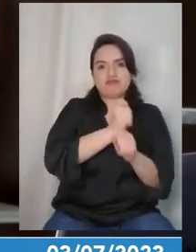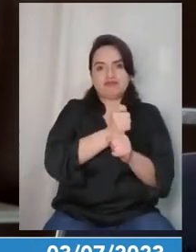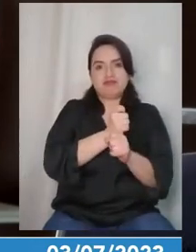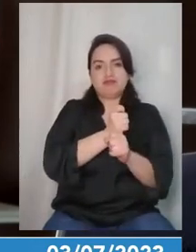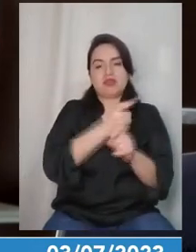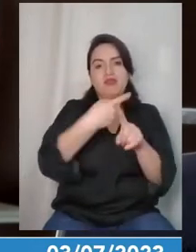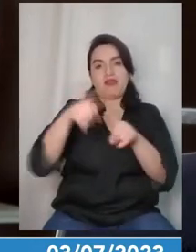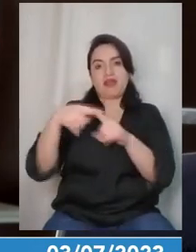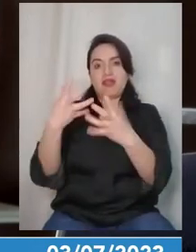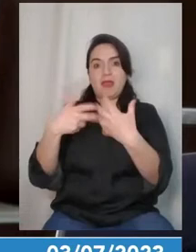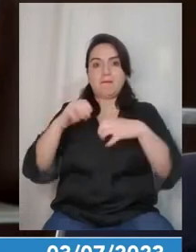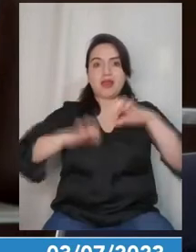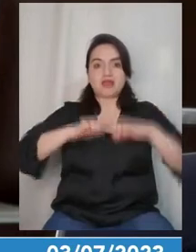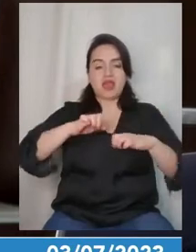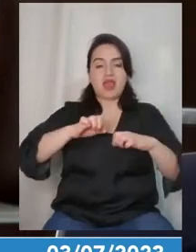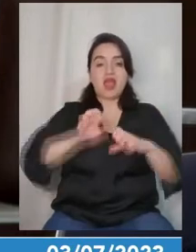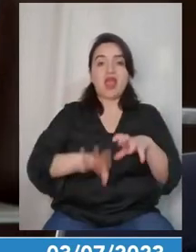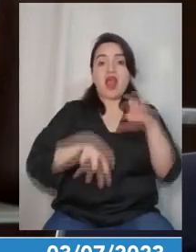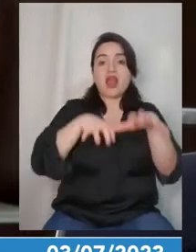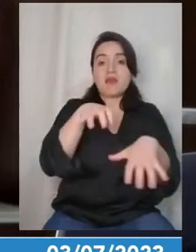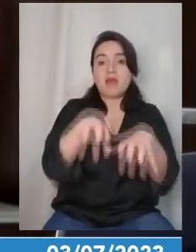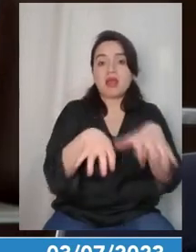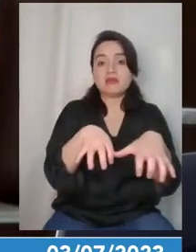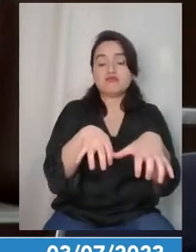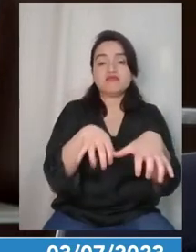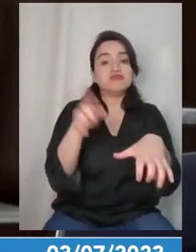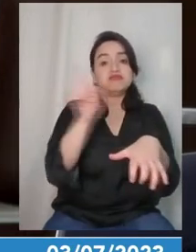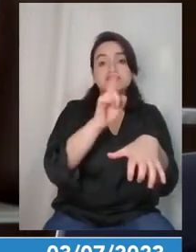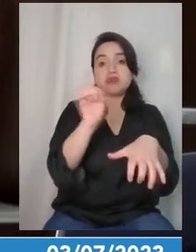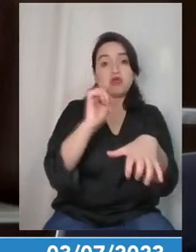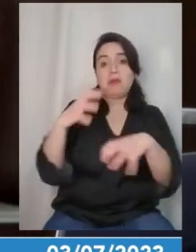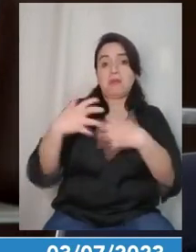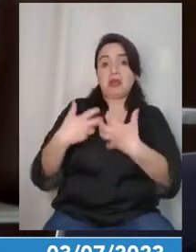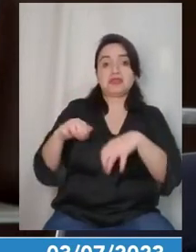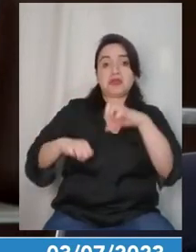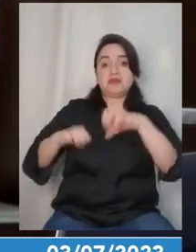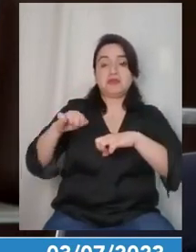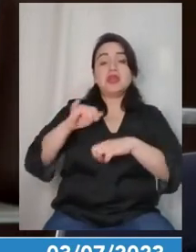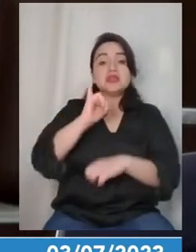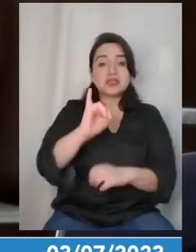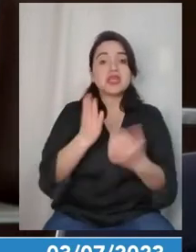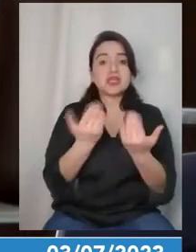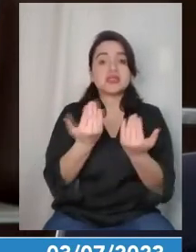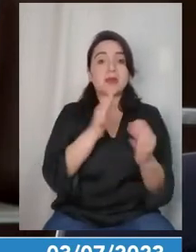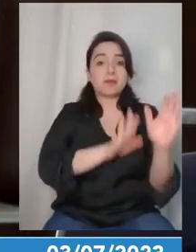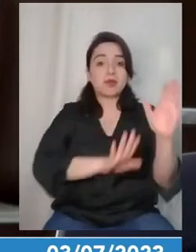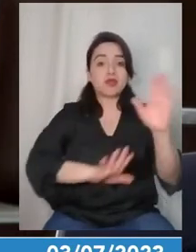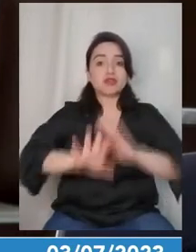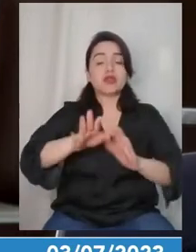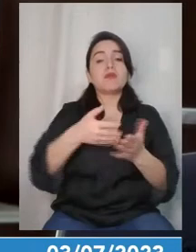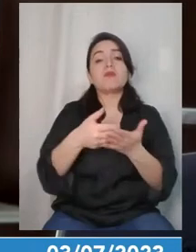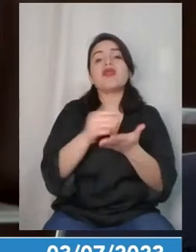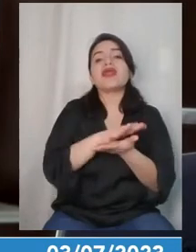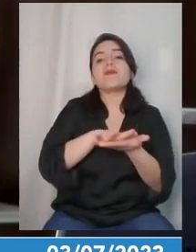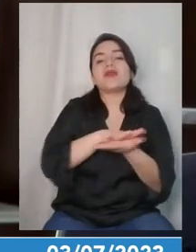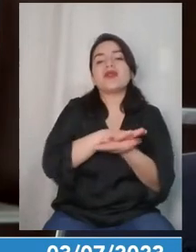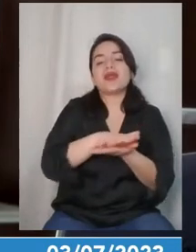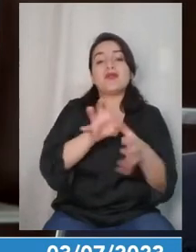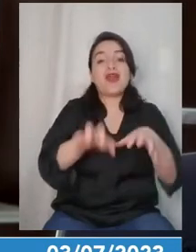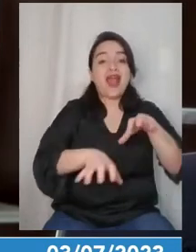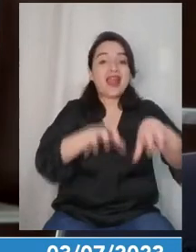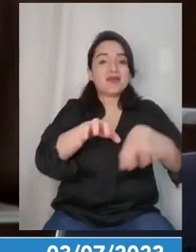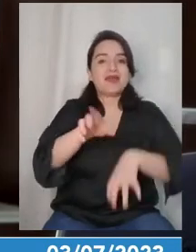son parte de la industria y que sí merecen protección, como lo es nuestra fauna silvestre. Por lo tanto, les